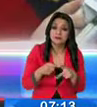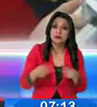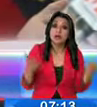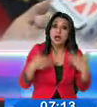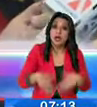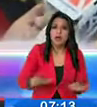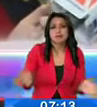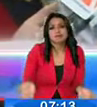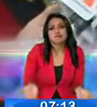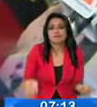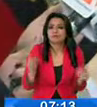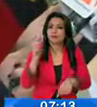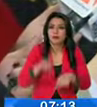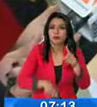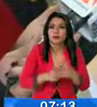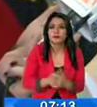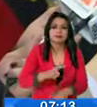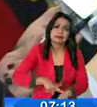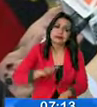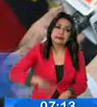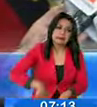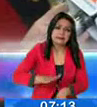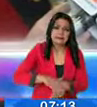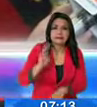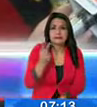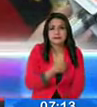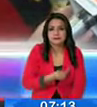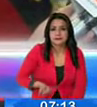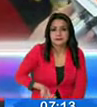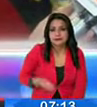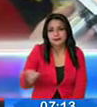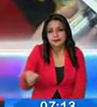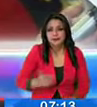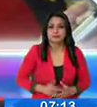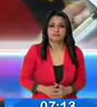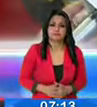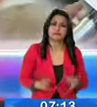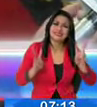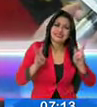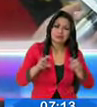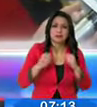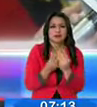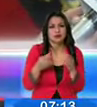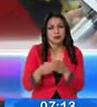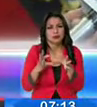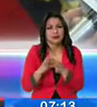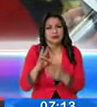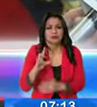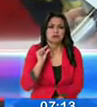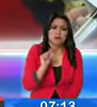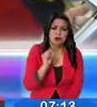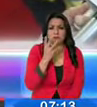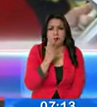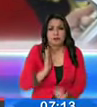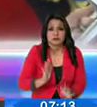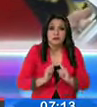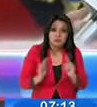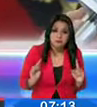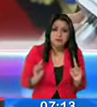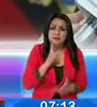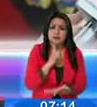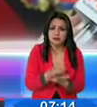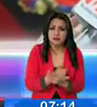un poquito tarde con relación al caso del vicepresidente es un tema que si a nosotros nos incomoda como bancada pero que finalmente a